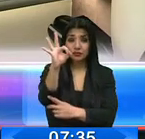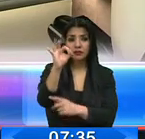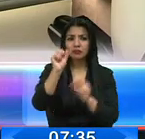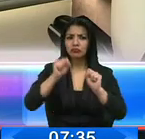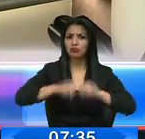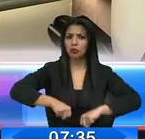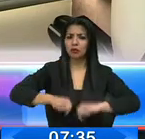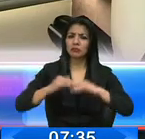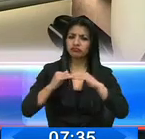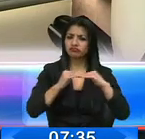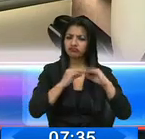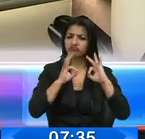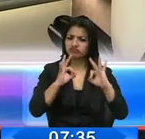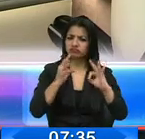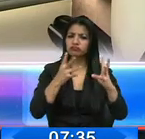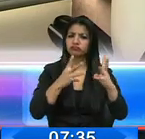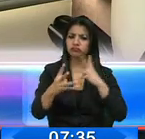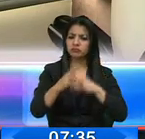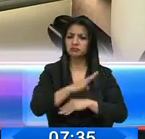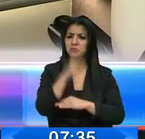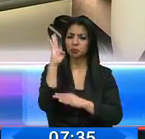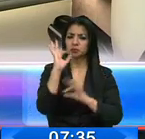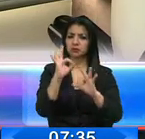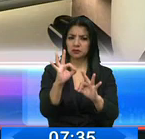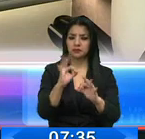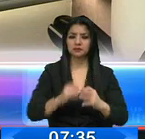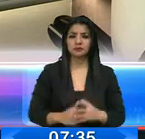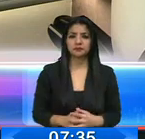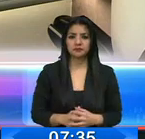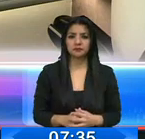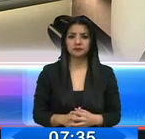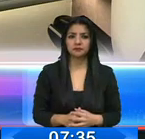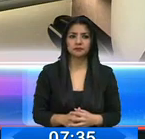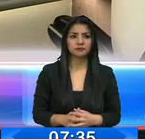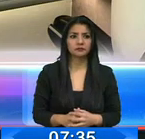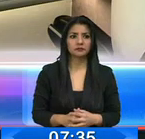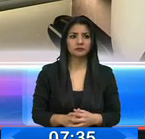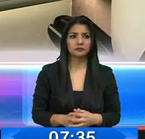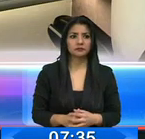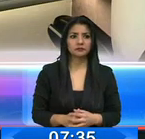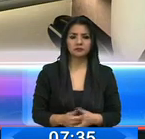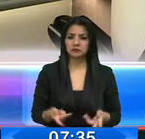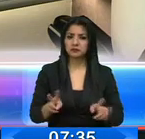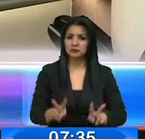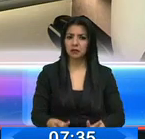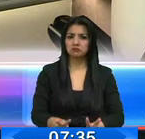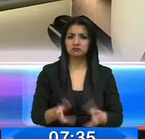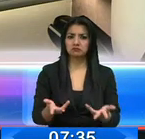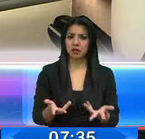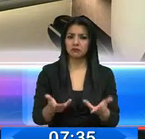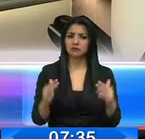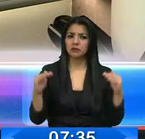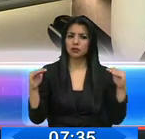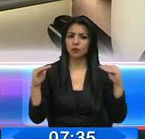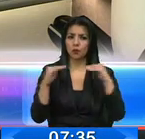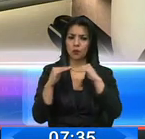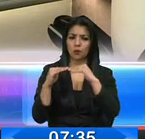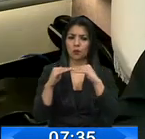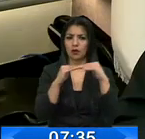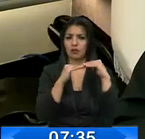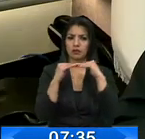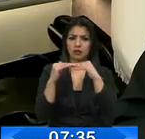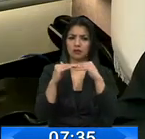un proceso con transparencia, con una verdadera equidad y